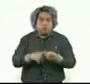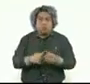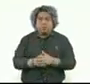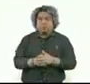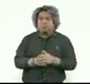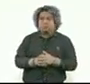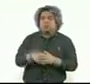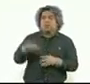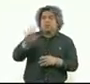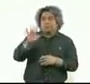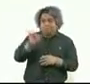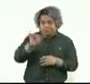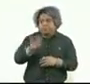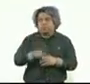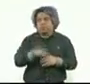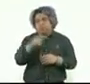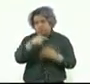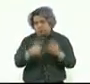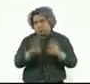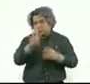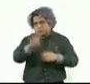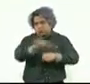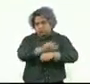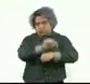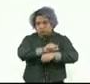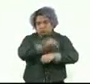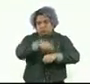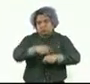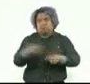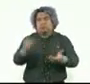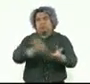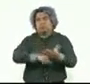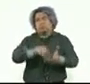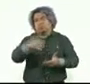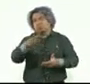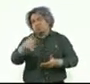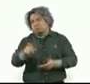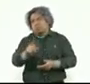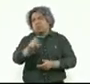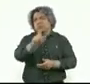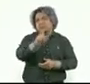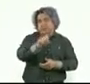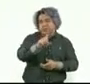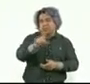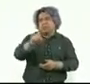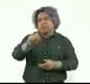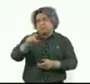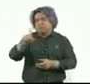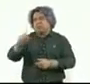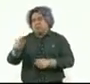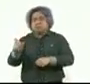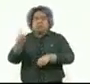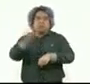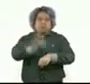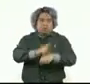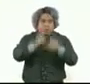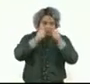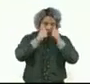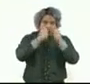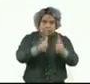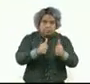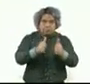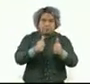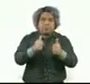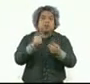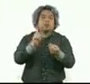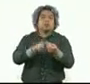Sí, aproximadamente estas unidades móviles tienen capacidad de dar 20 consultas por día, cada una de ellas. Están